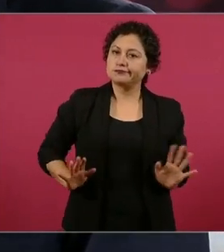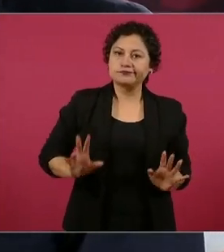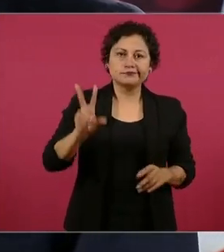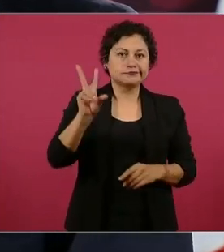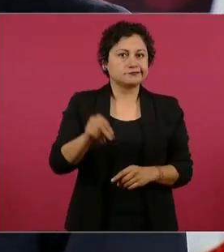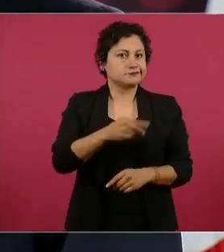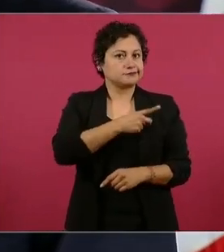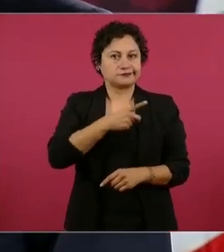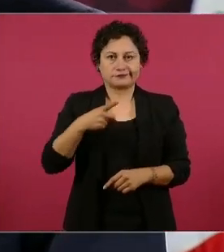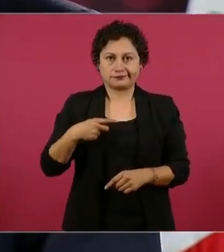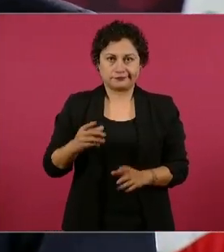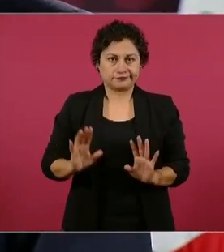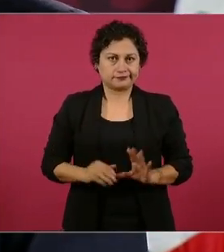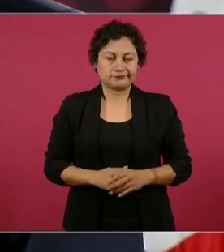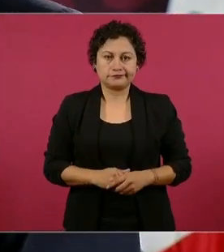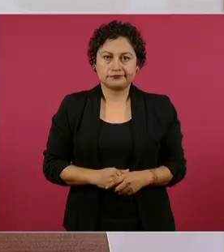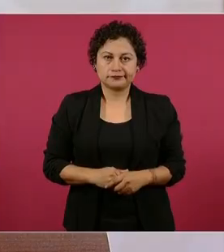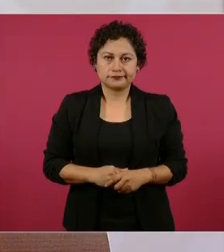no,